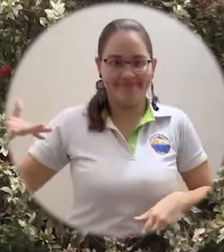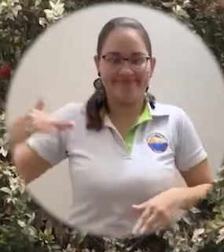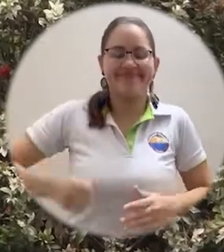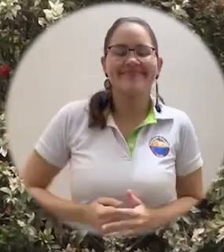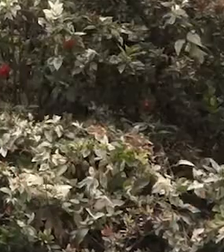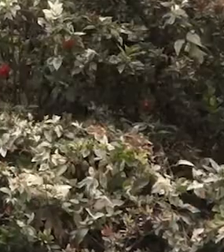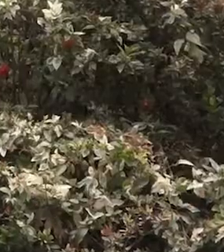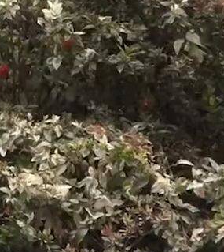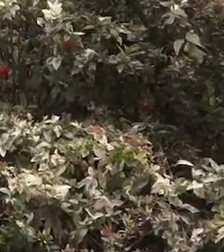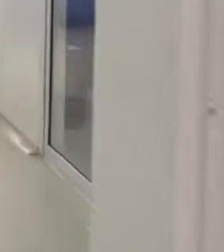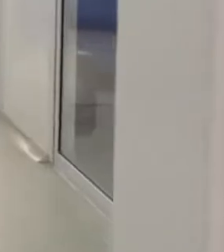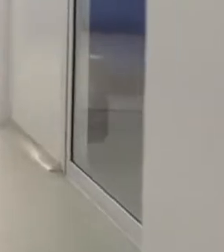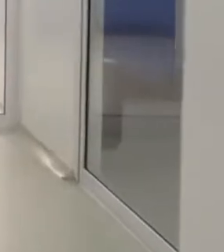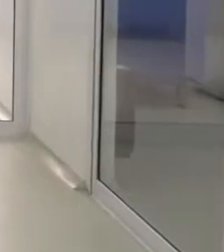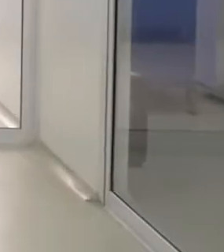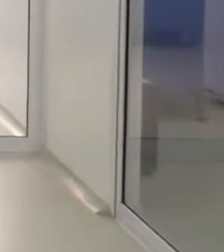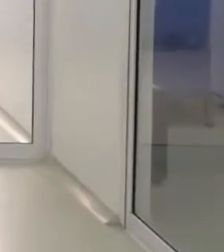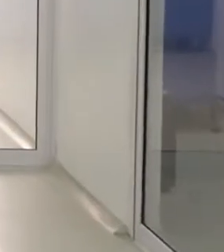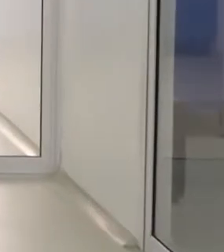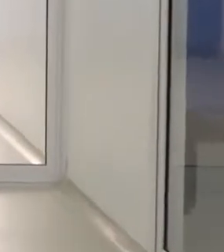Magdalena.